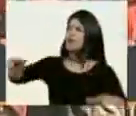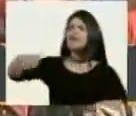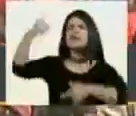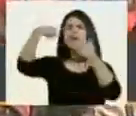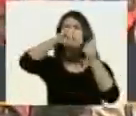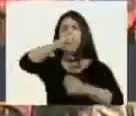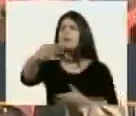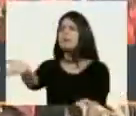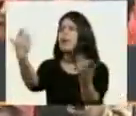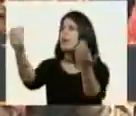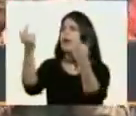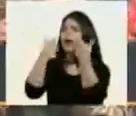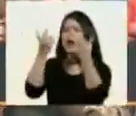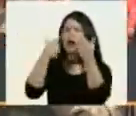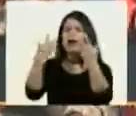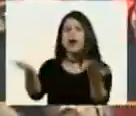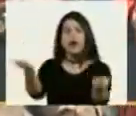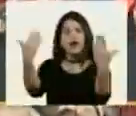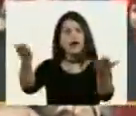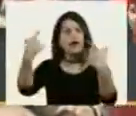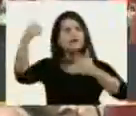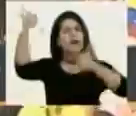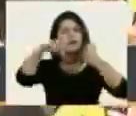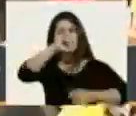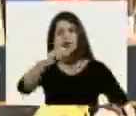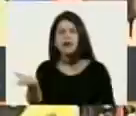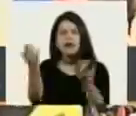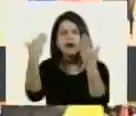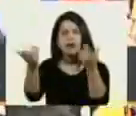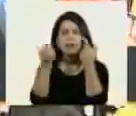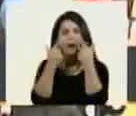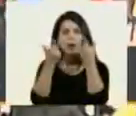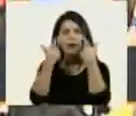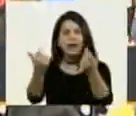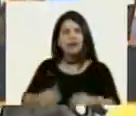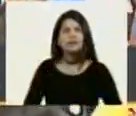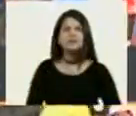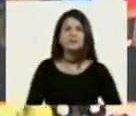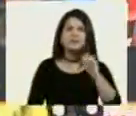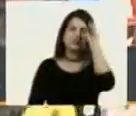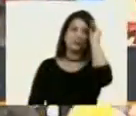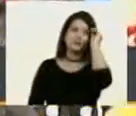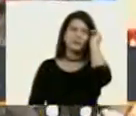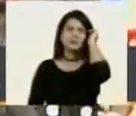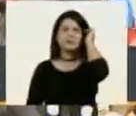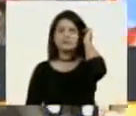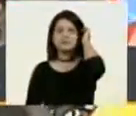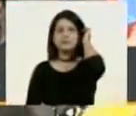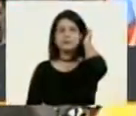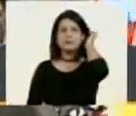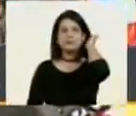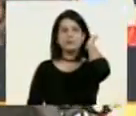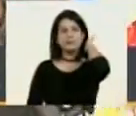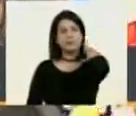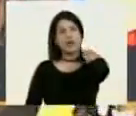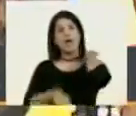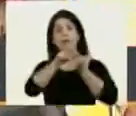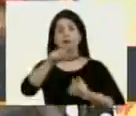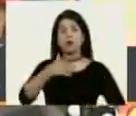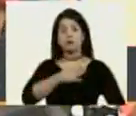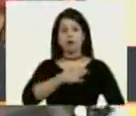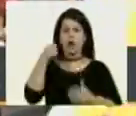¡Una bulla revolucionaria! Por la revolución, por la tecnología, por la televisión. ¿Dónde están las mujeres